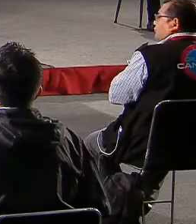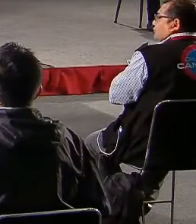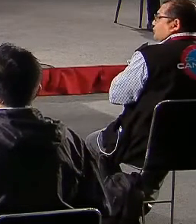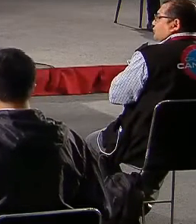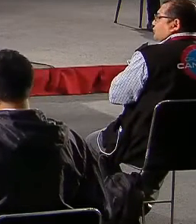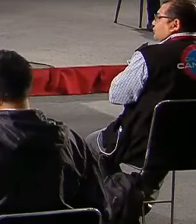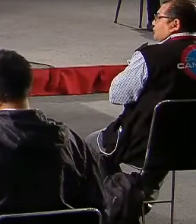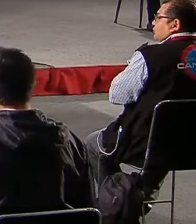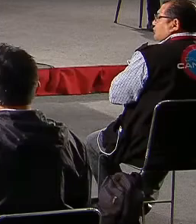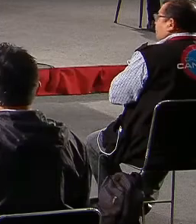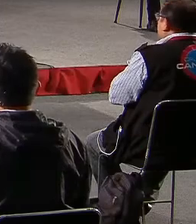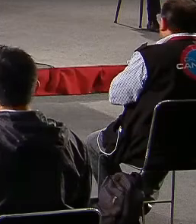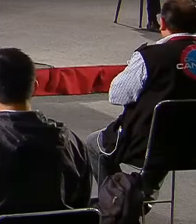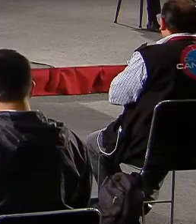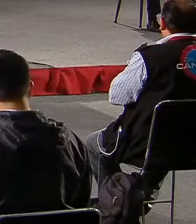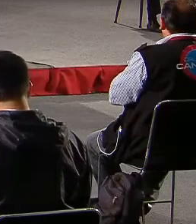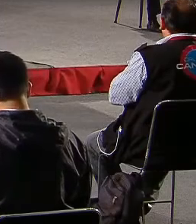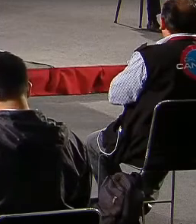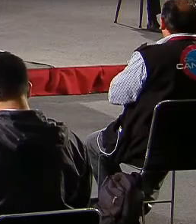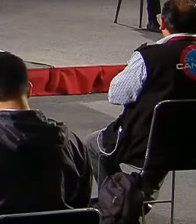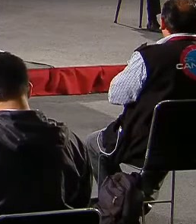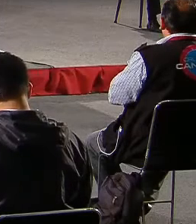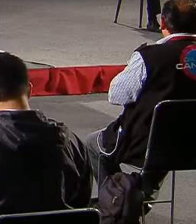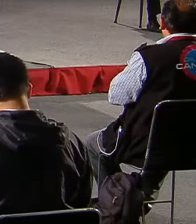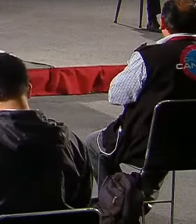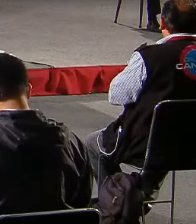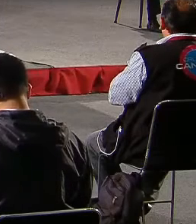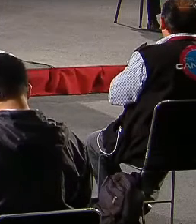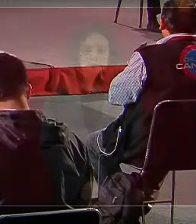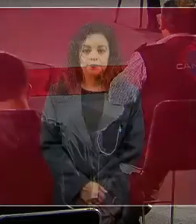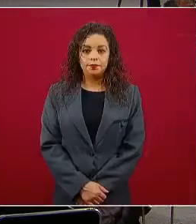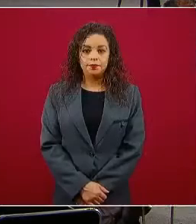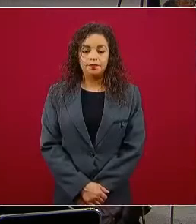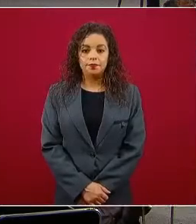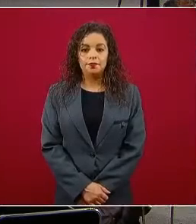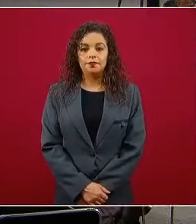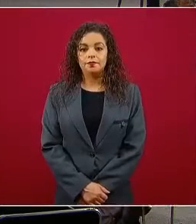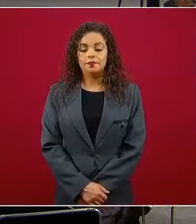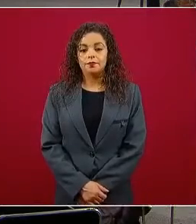protege a los trabajadores. Entonces, en ese caso no hay